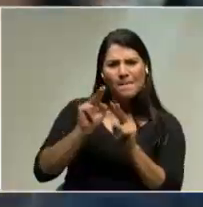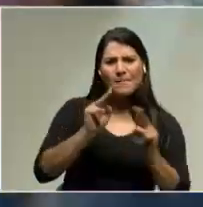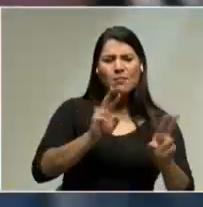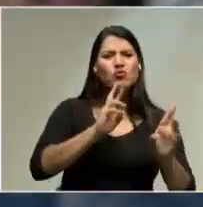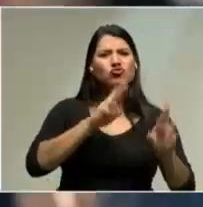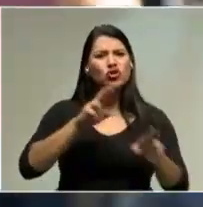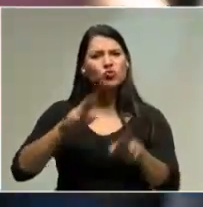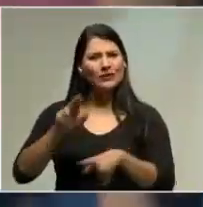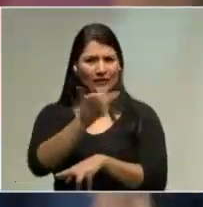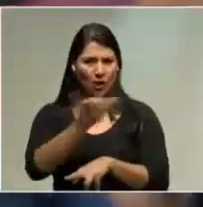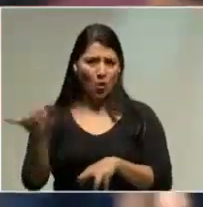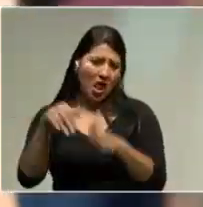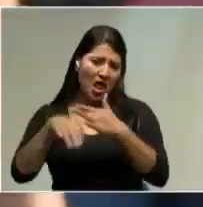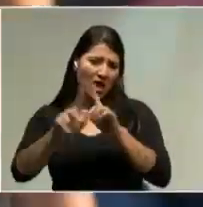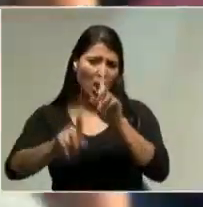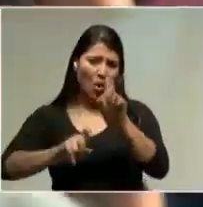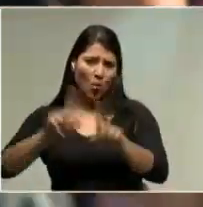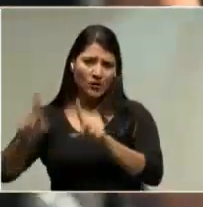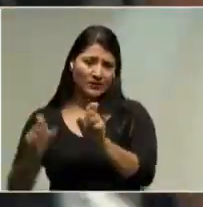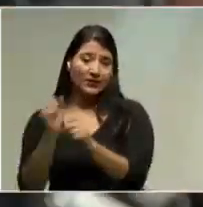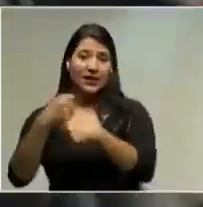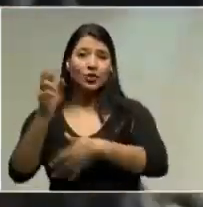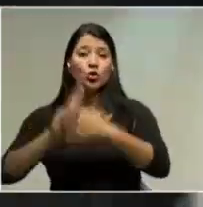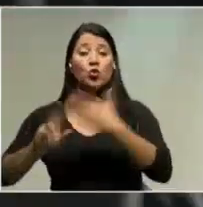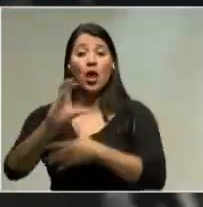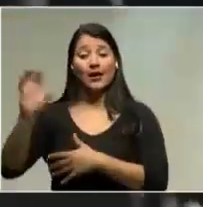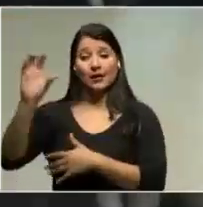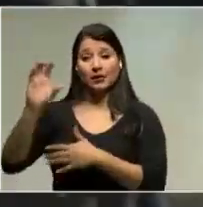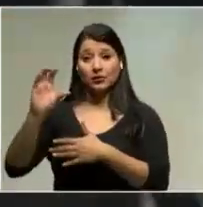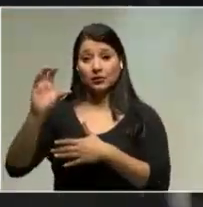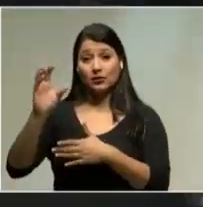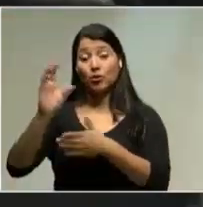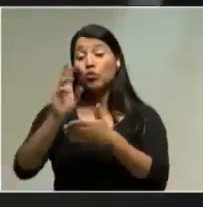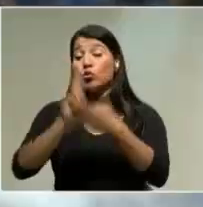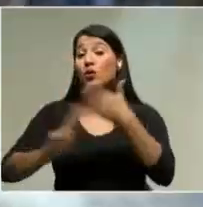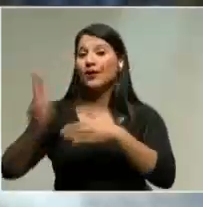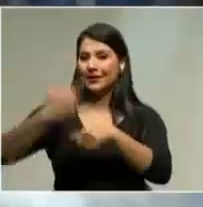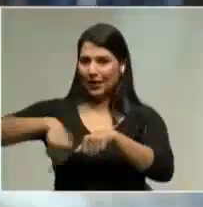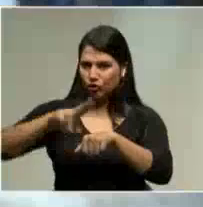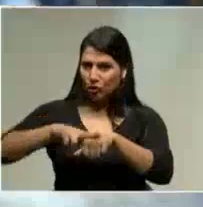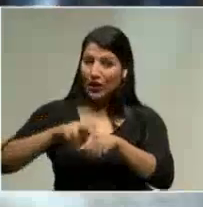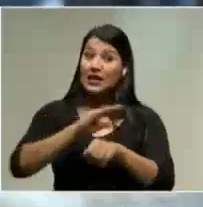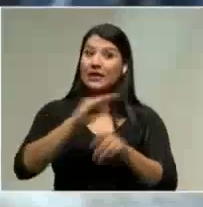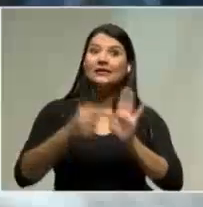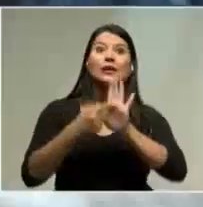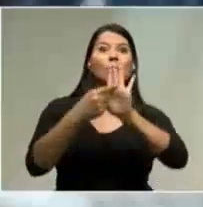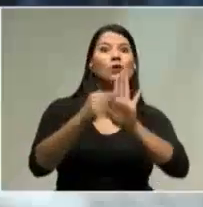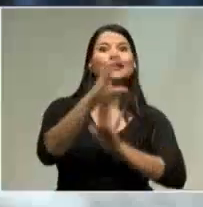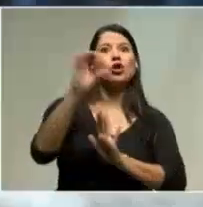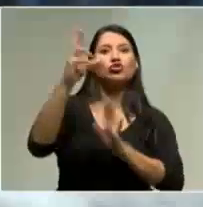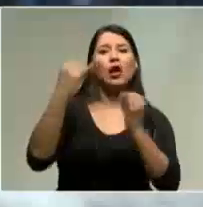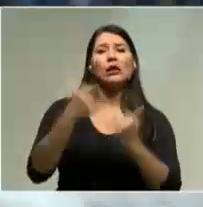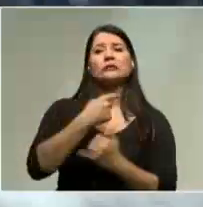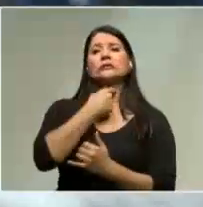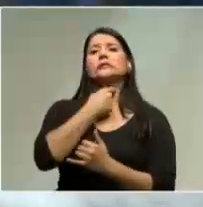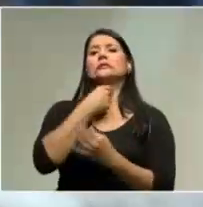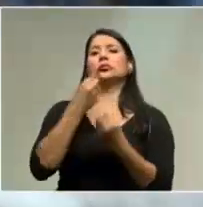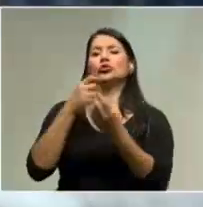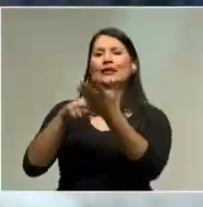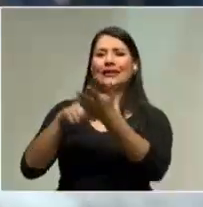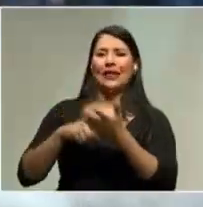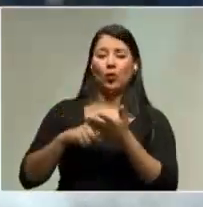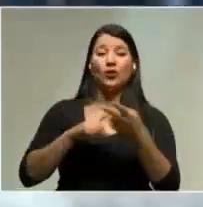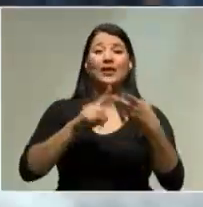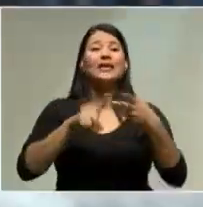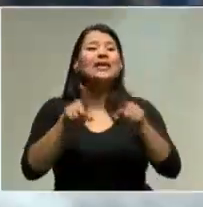que ha presentado la Universidad Nacional, en donde se reflejan los altos niveles de endeudamiento del país, así como la fragilidad de los